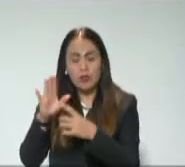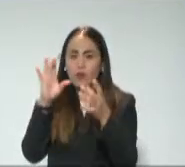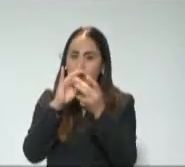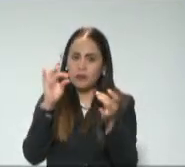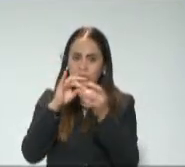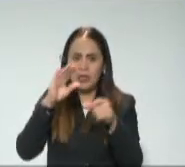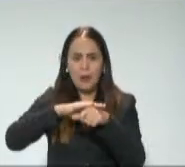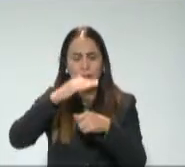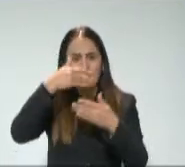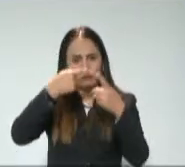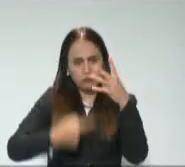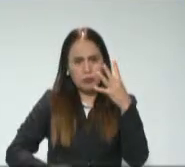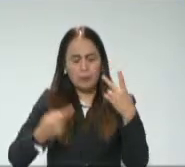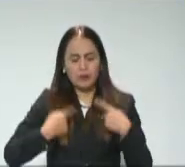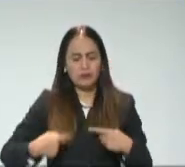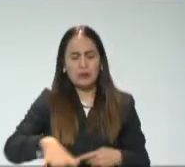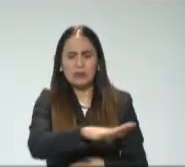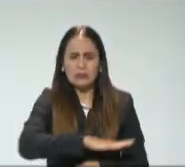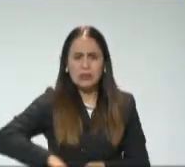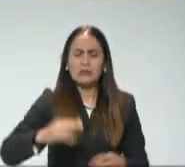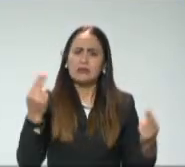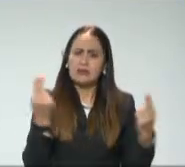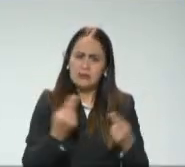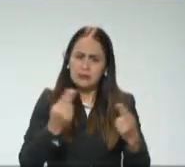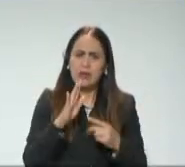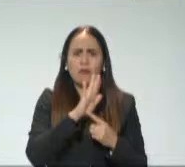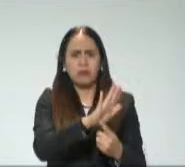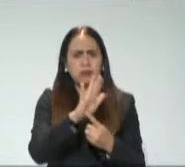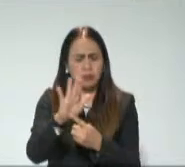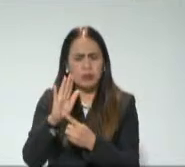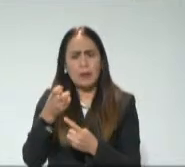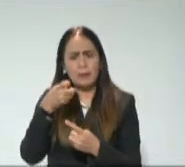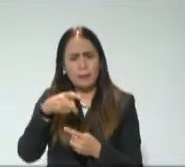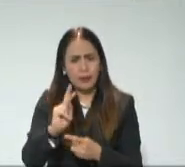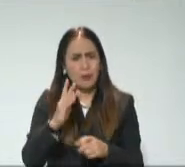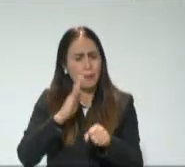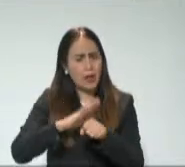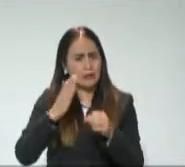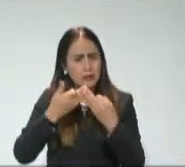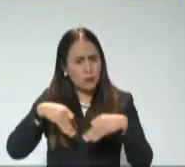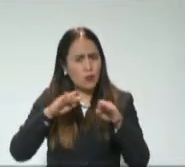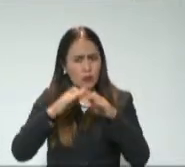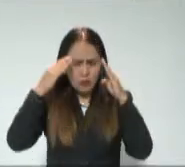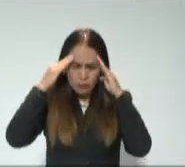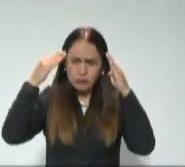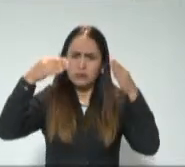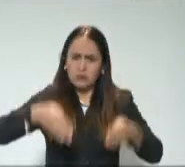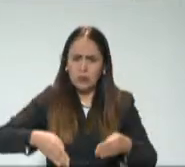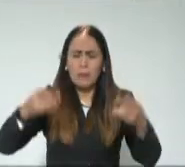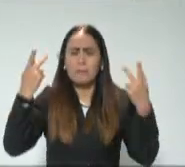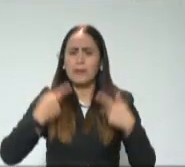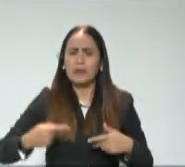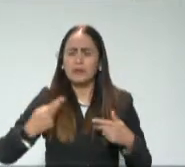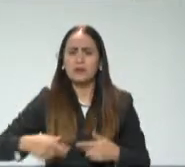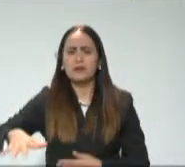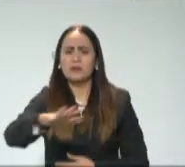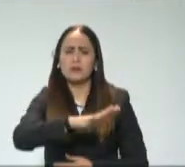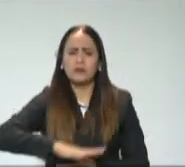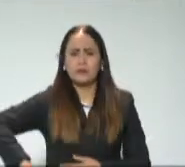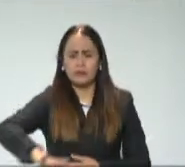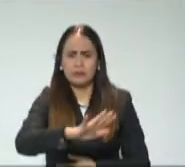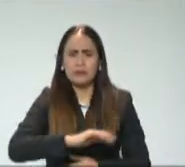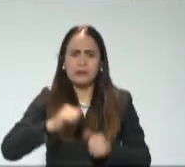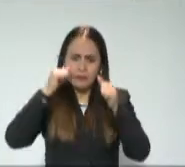atención a las demandas de la población poniendo en el el centro como ustedes bien lo han señalado a las personas